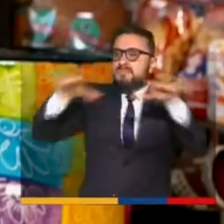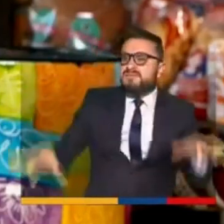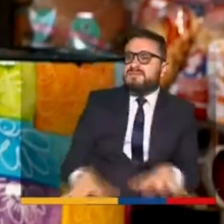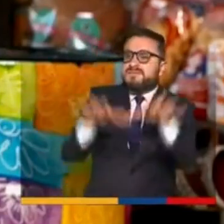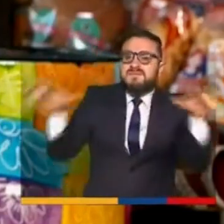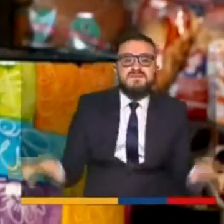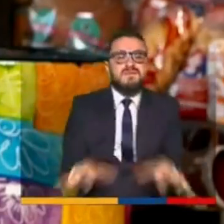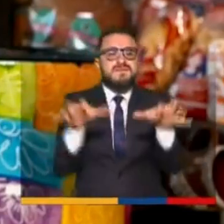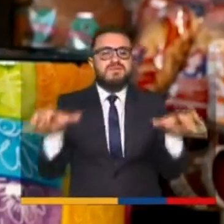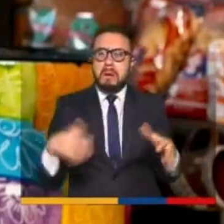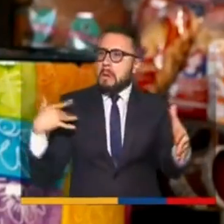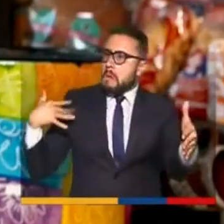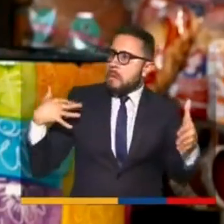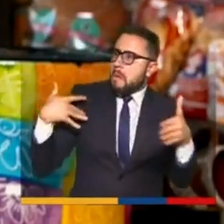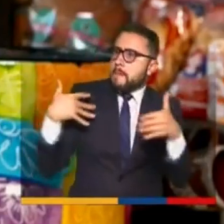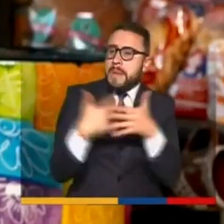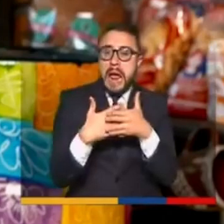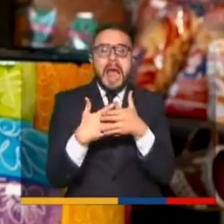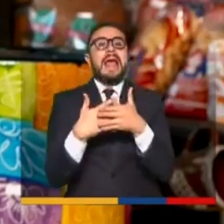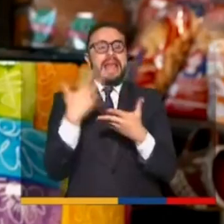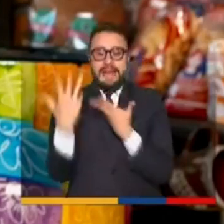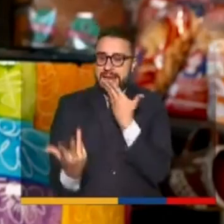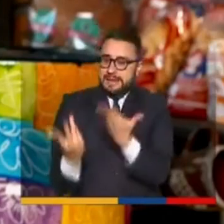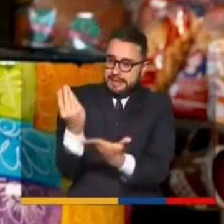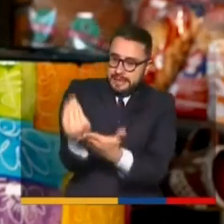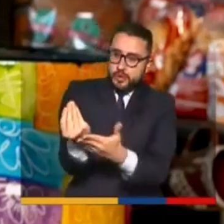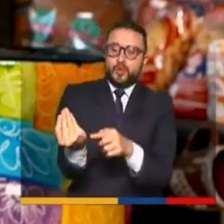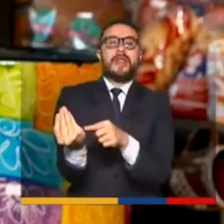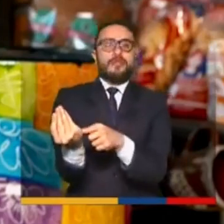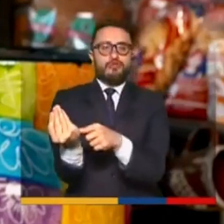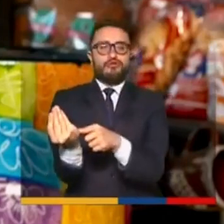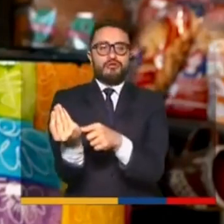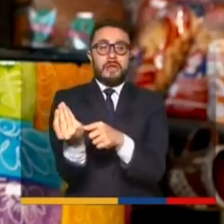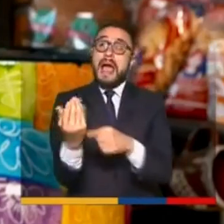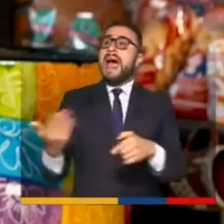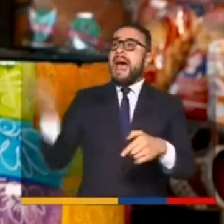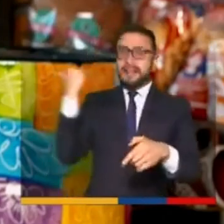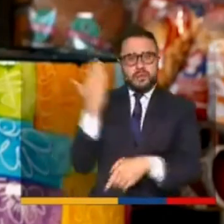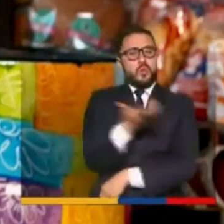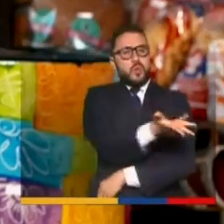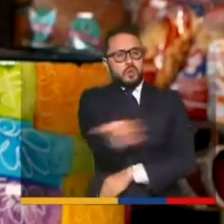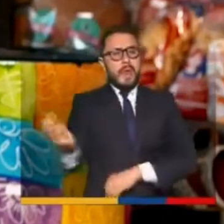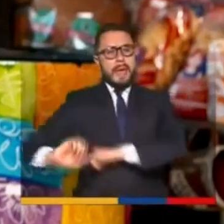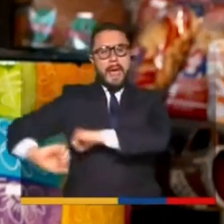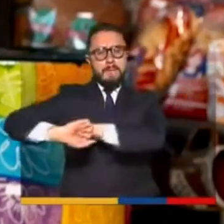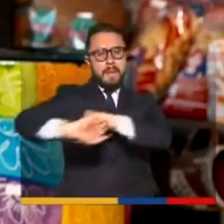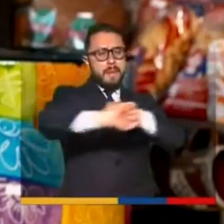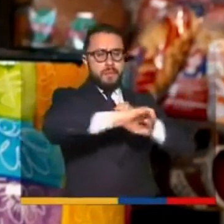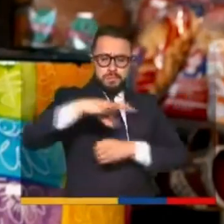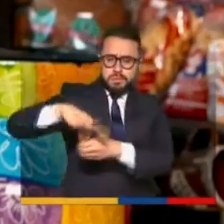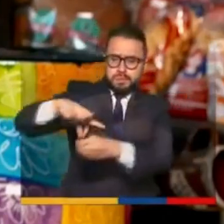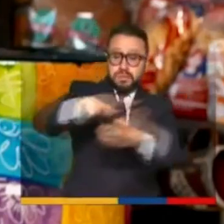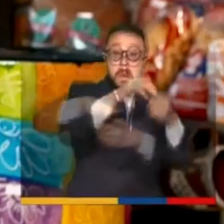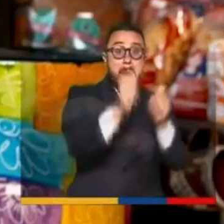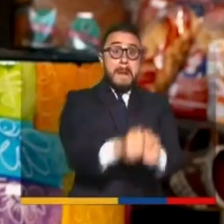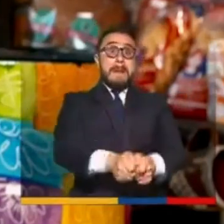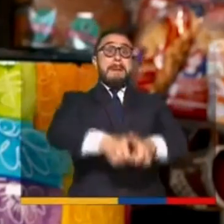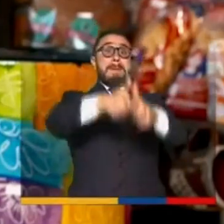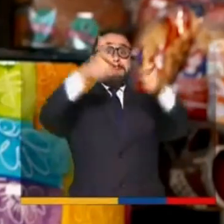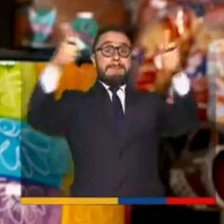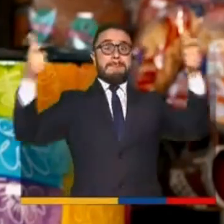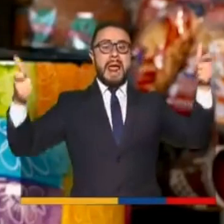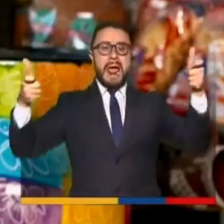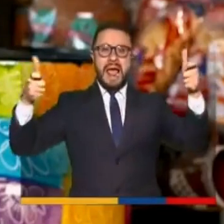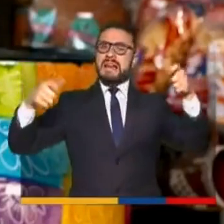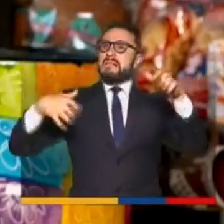que se han alcanzado para cumplir con aquello por lo que obtuvimos el respaldo democrático de las mayorías.